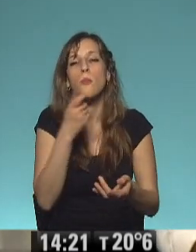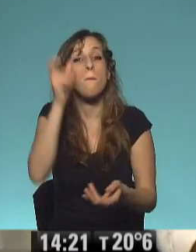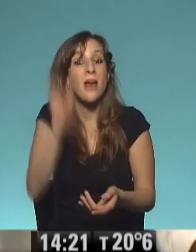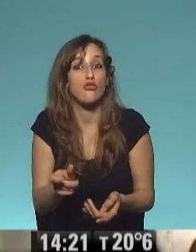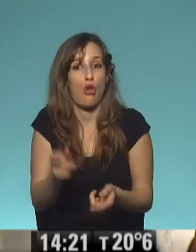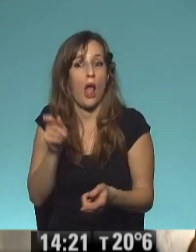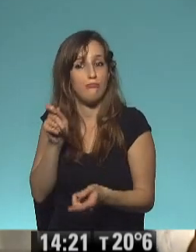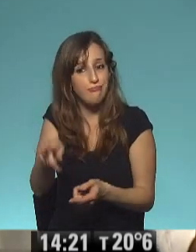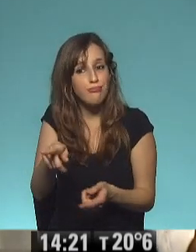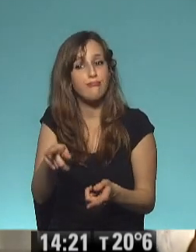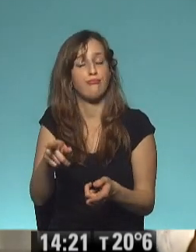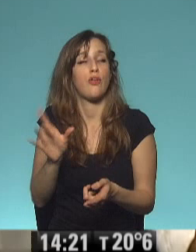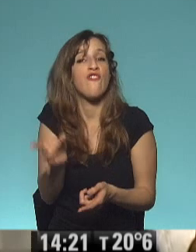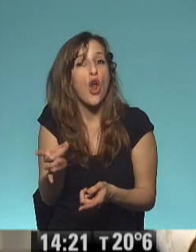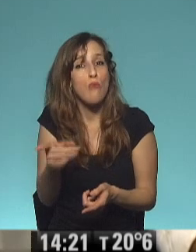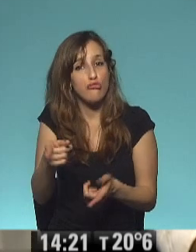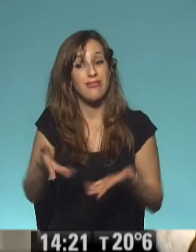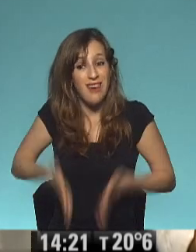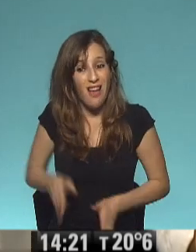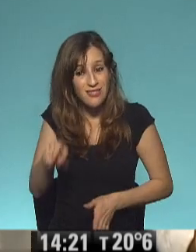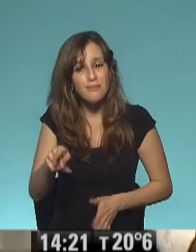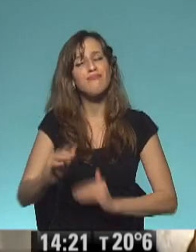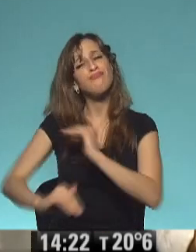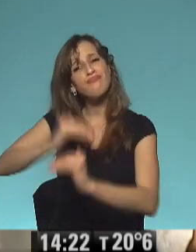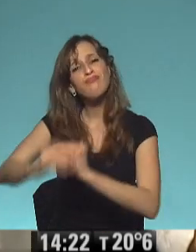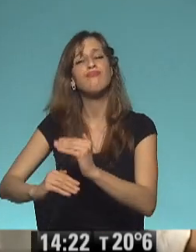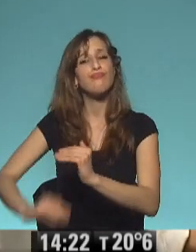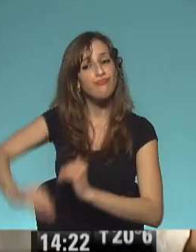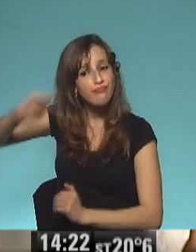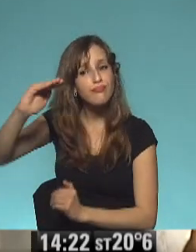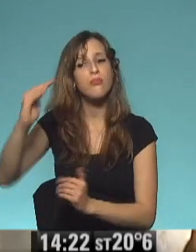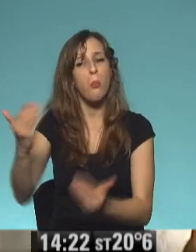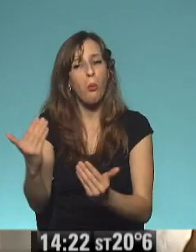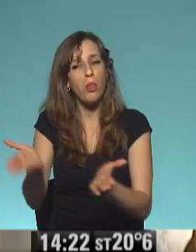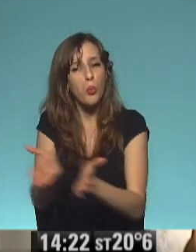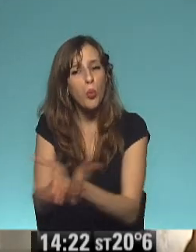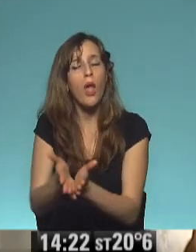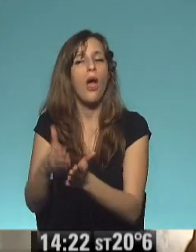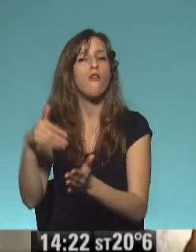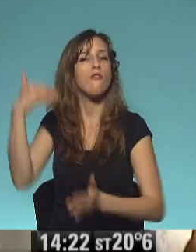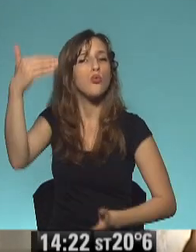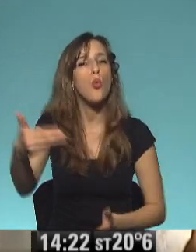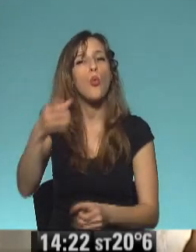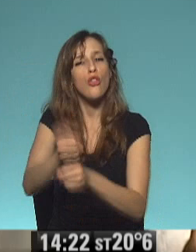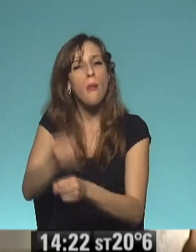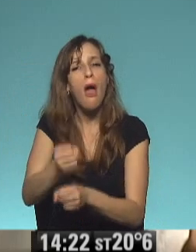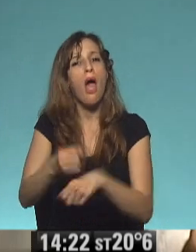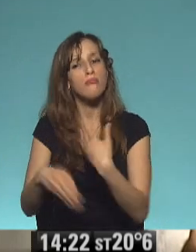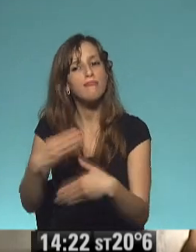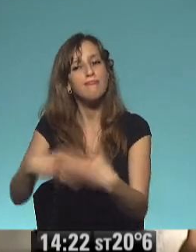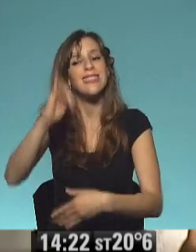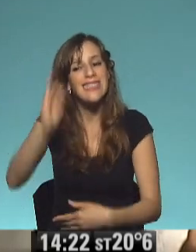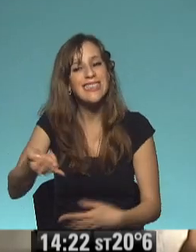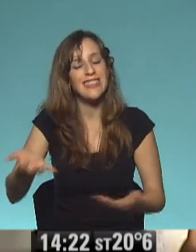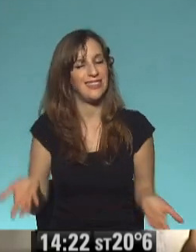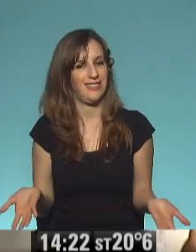Formosa pueda estudiar en Formosa, pueda crecer en Formosa, pueda encontrar trabajo en Formosa,